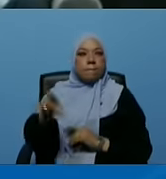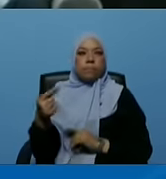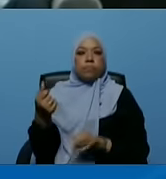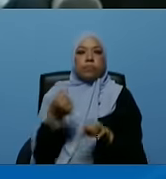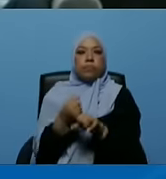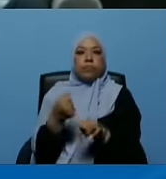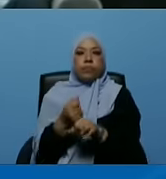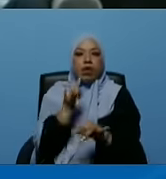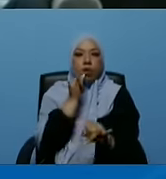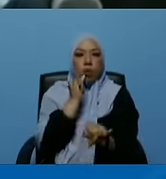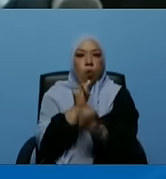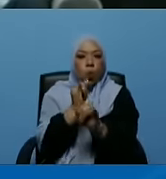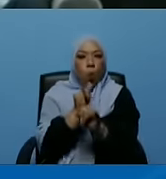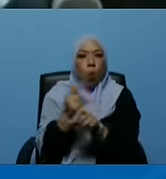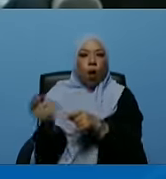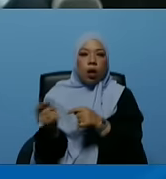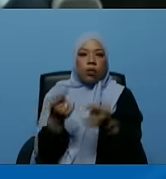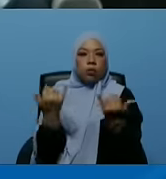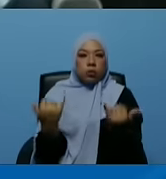primer round.